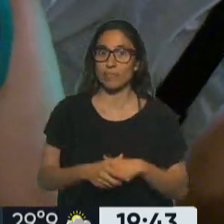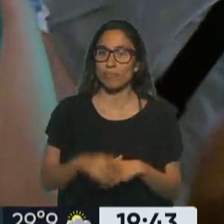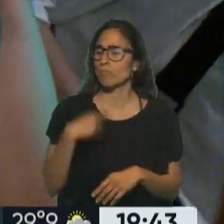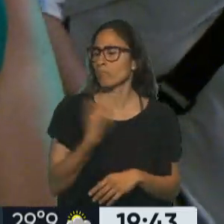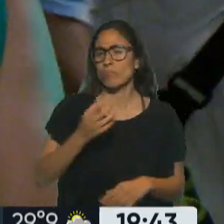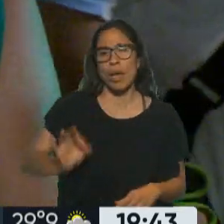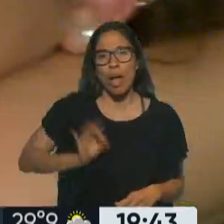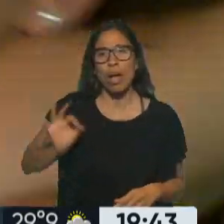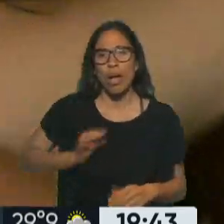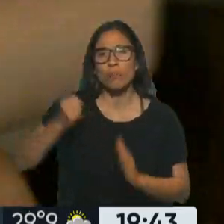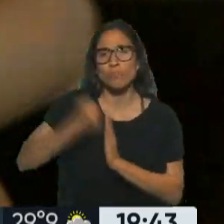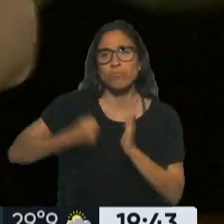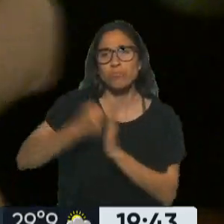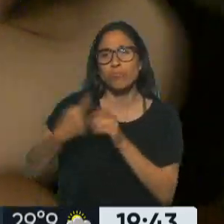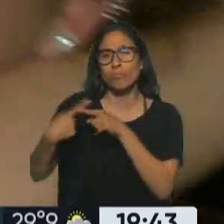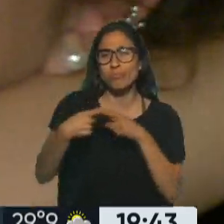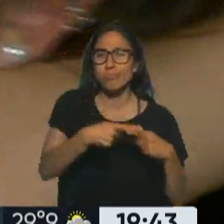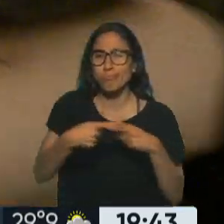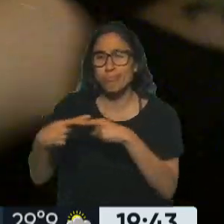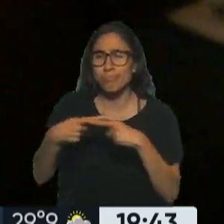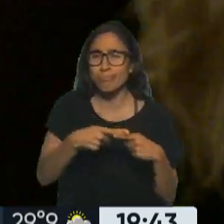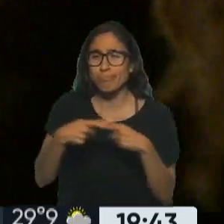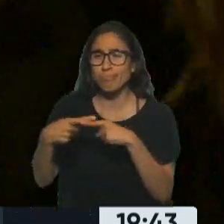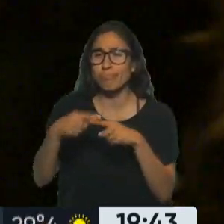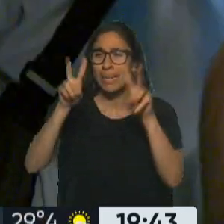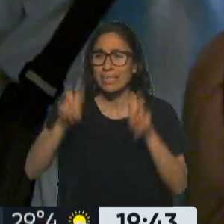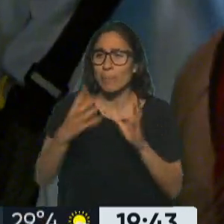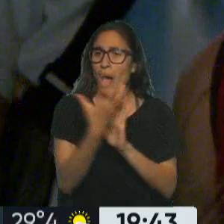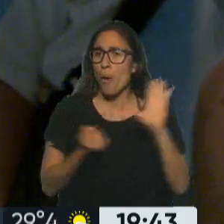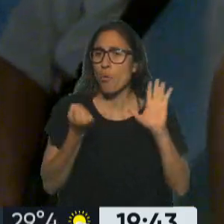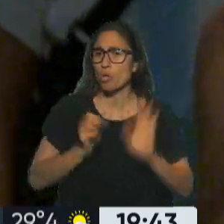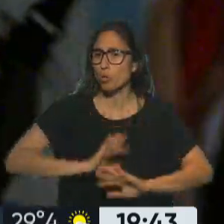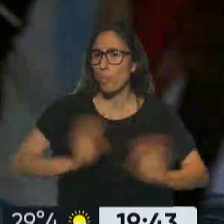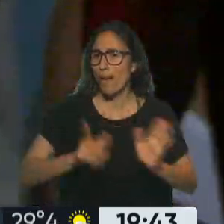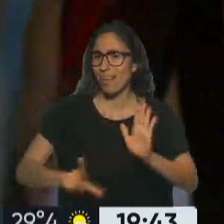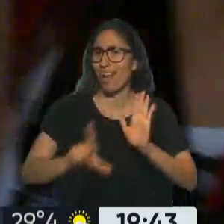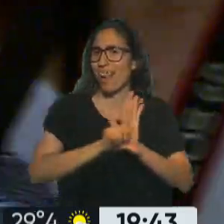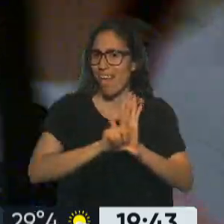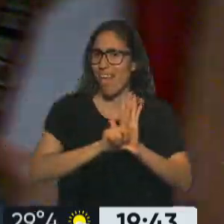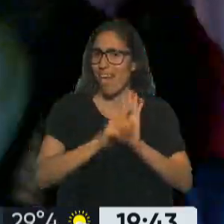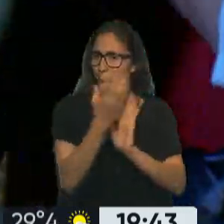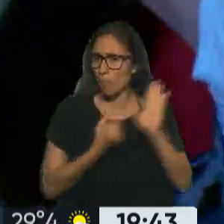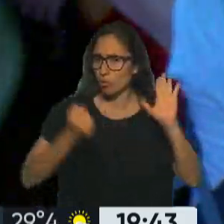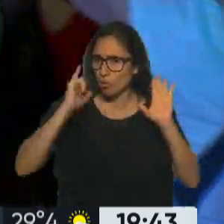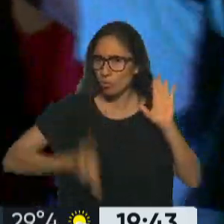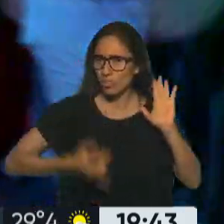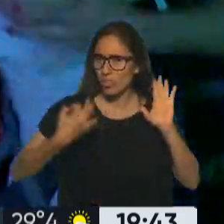y discutiendo y discutiendo la despenalización del aborto es ley la conquistamos en la